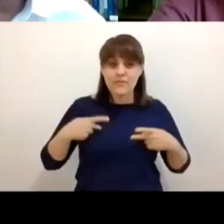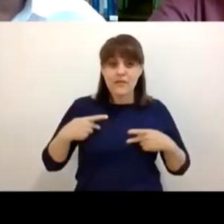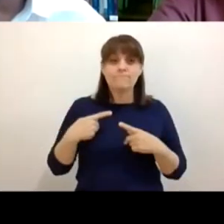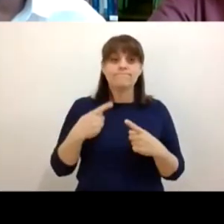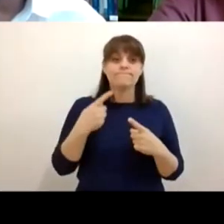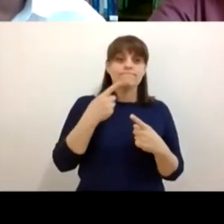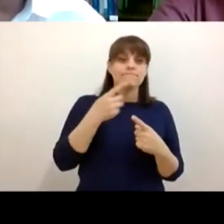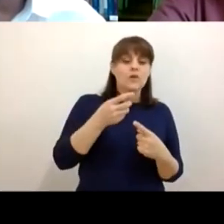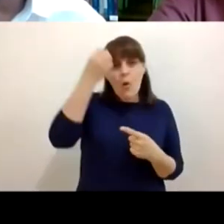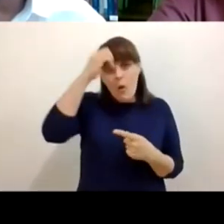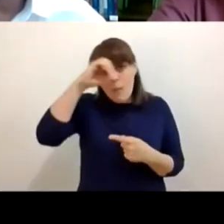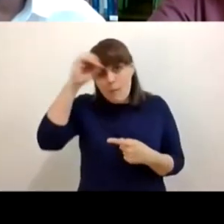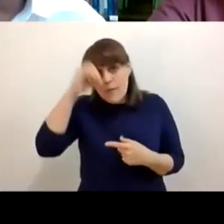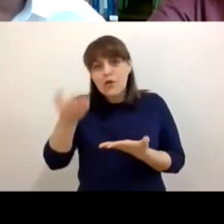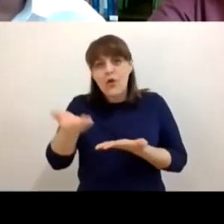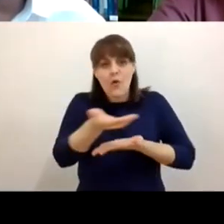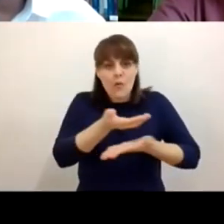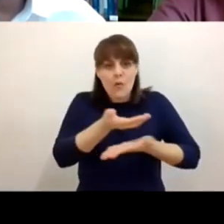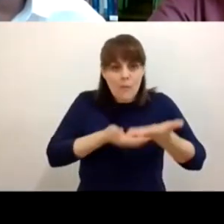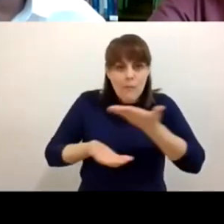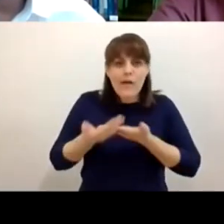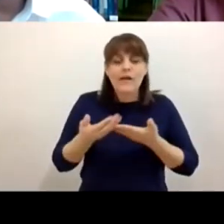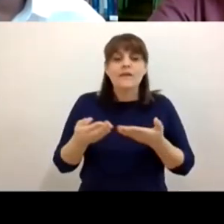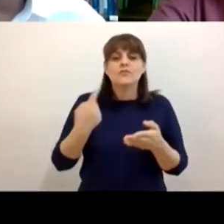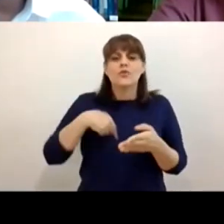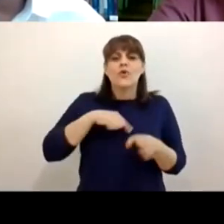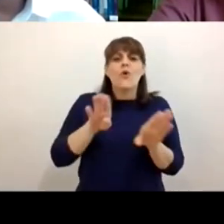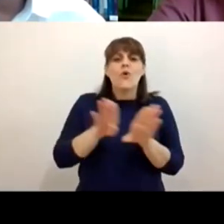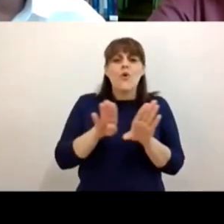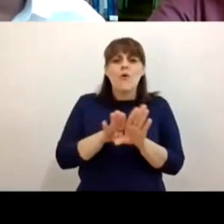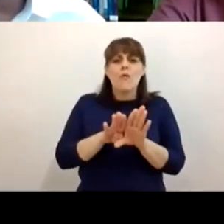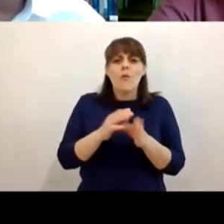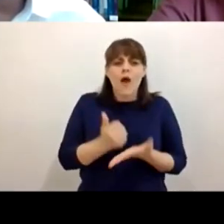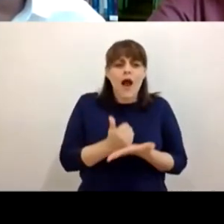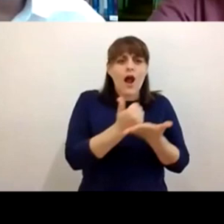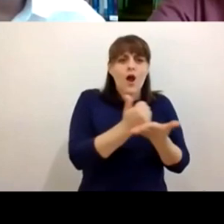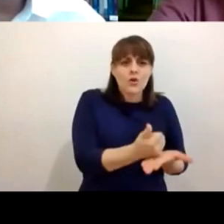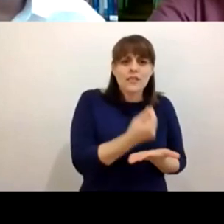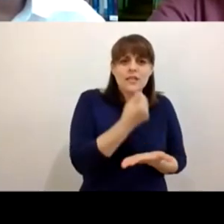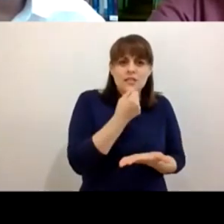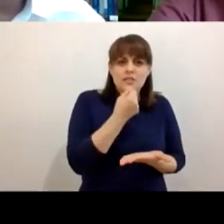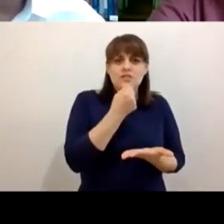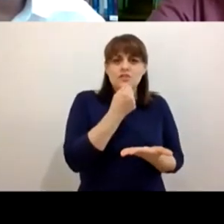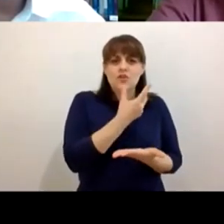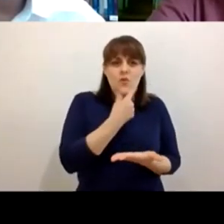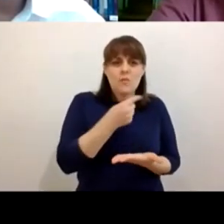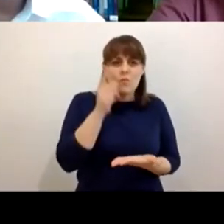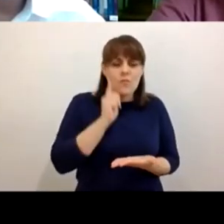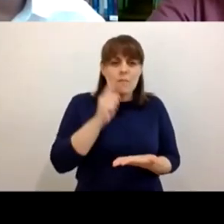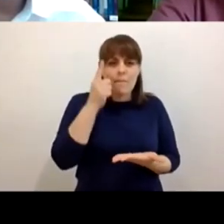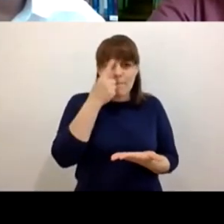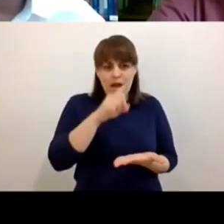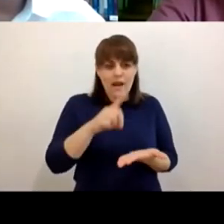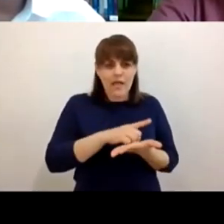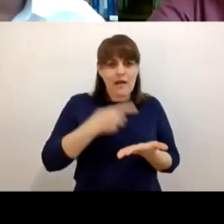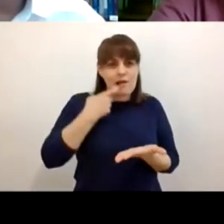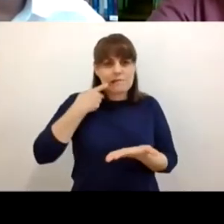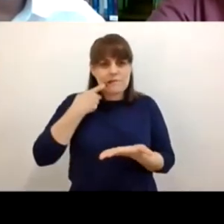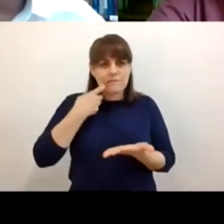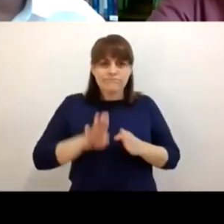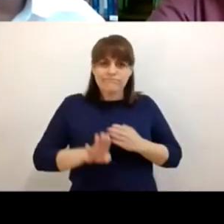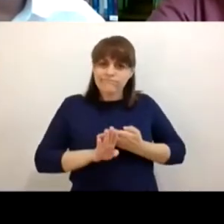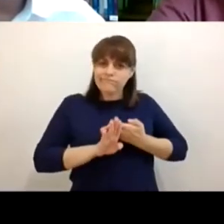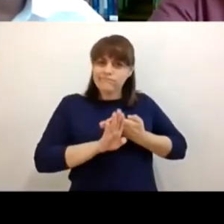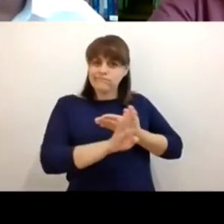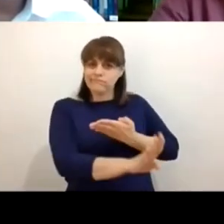preguntando, interesándose por cómo vamos a salvar a nuestras niñas y niños de las adicciones para acercarlas a los derechos que